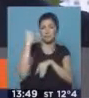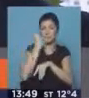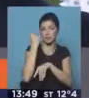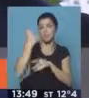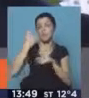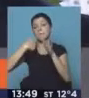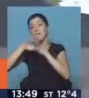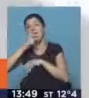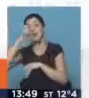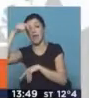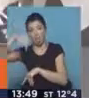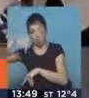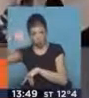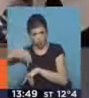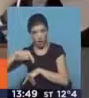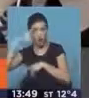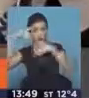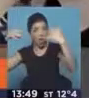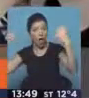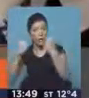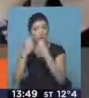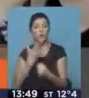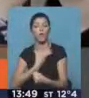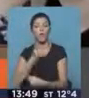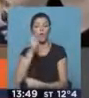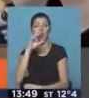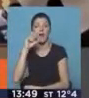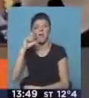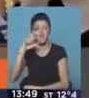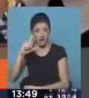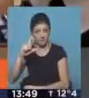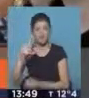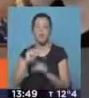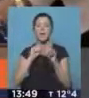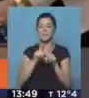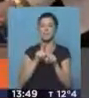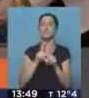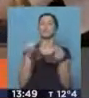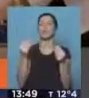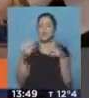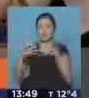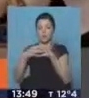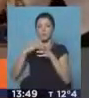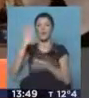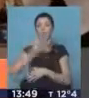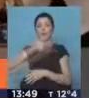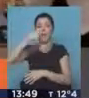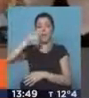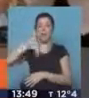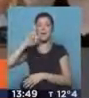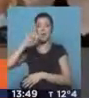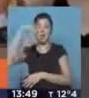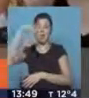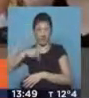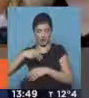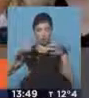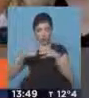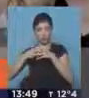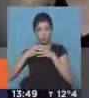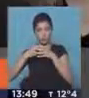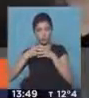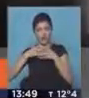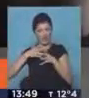la transformación de las instituciones fue mucho más allá, la depuración del ejército, la formación de una nueva policía